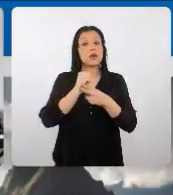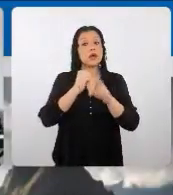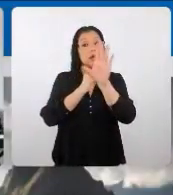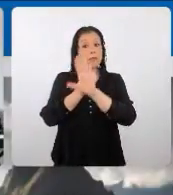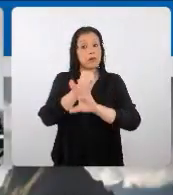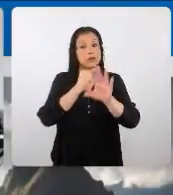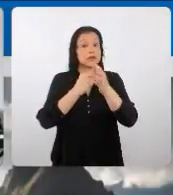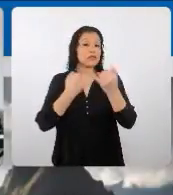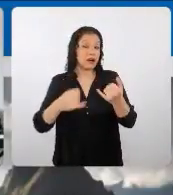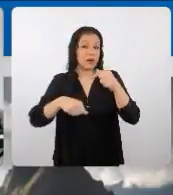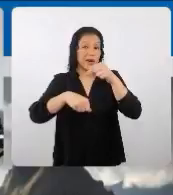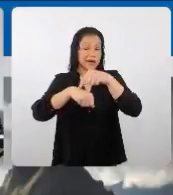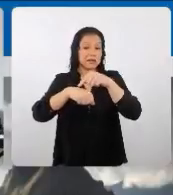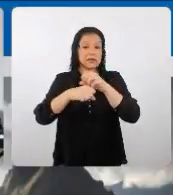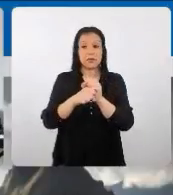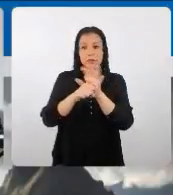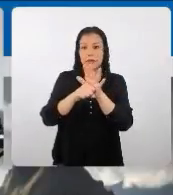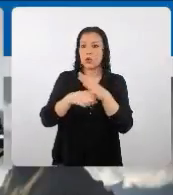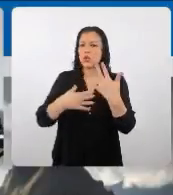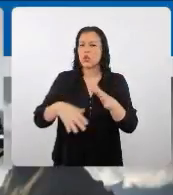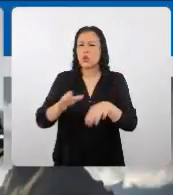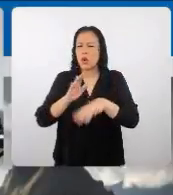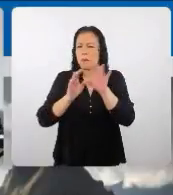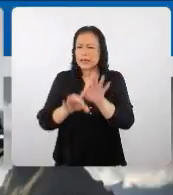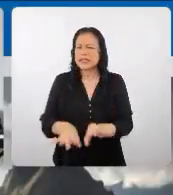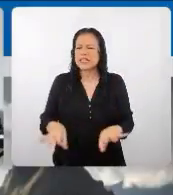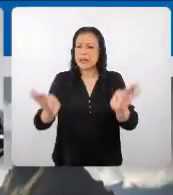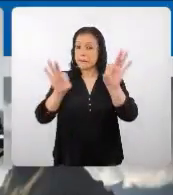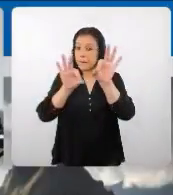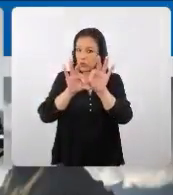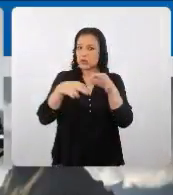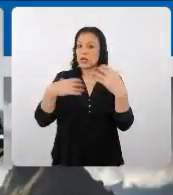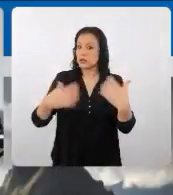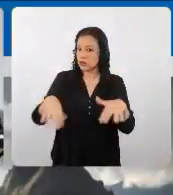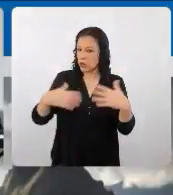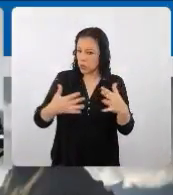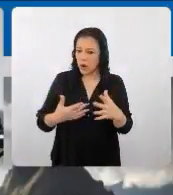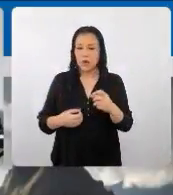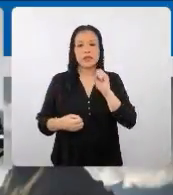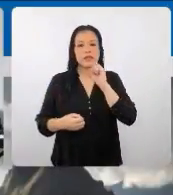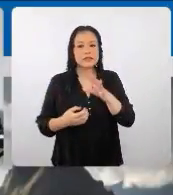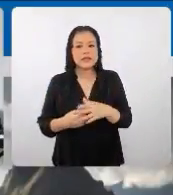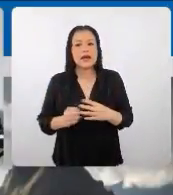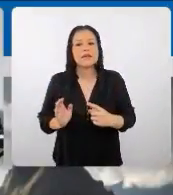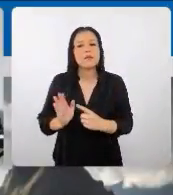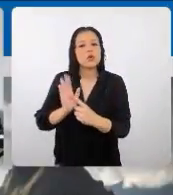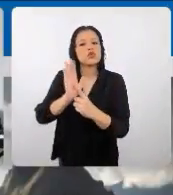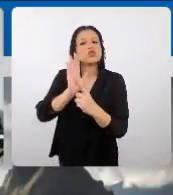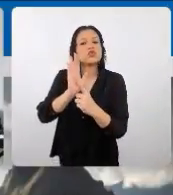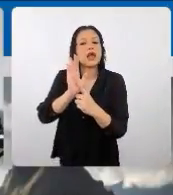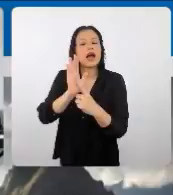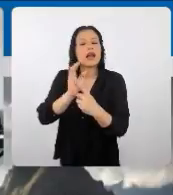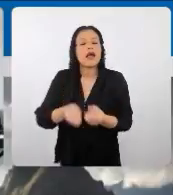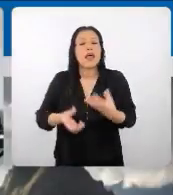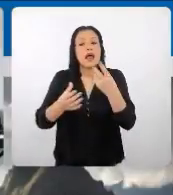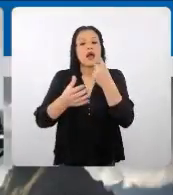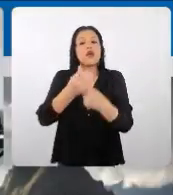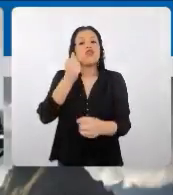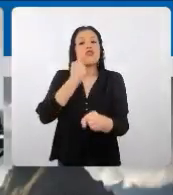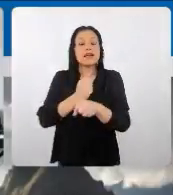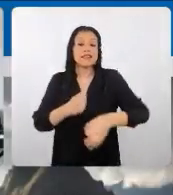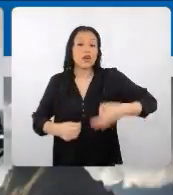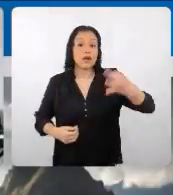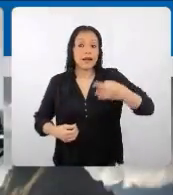contexto es vital. Es decir, mencionar, irradiar y dar confianza con la